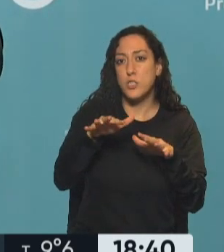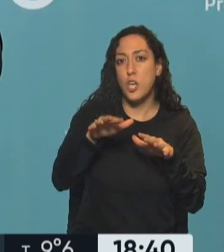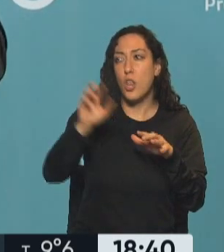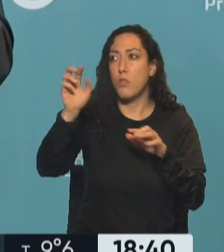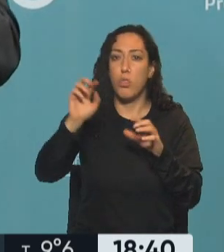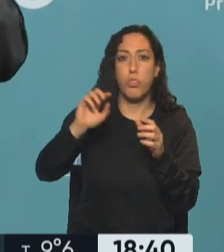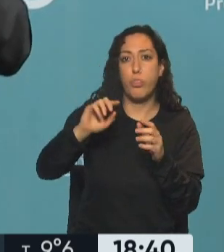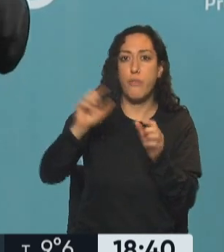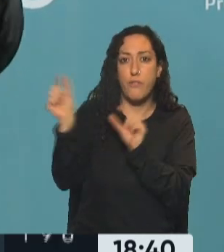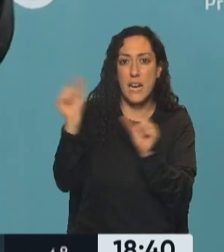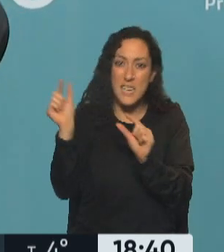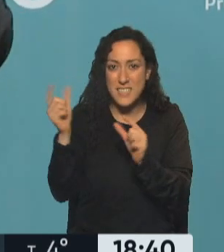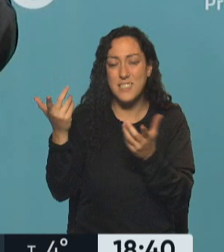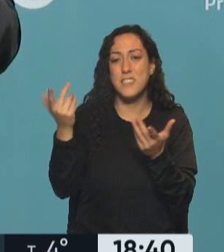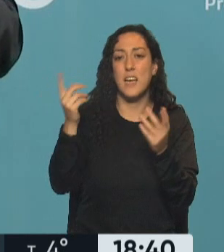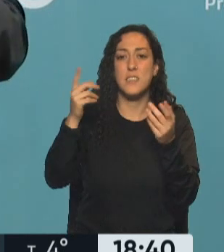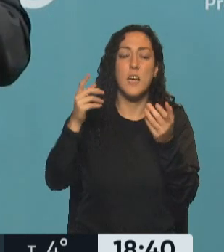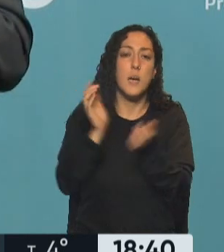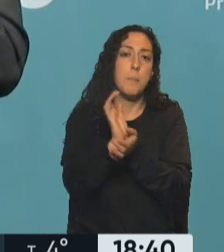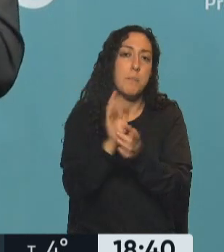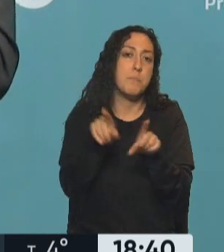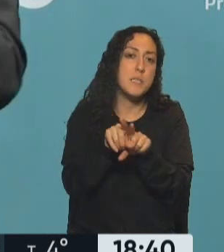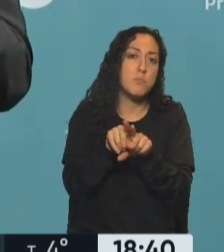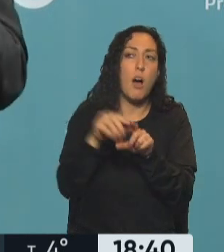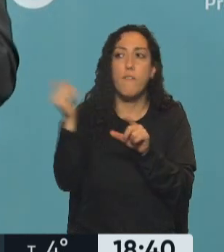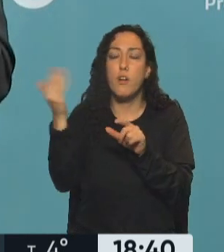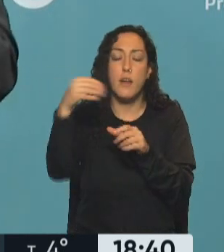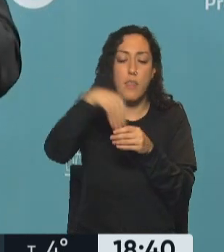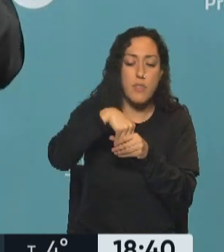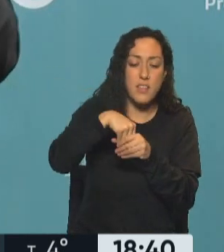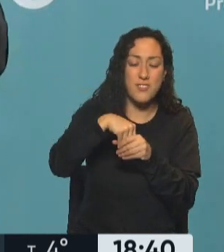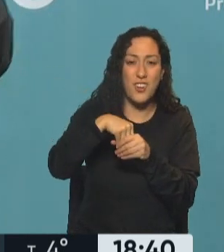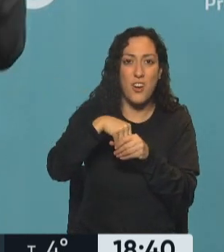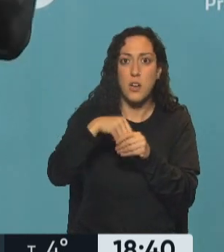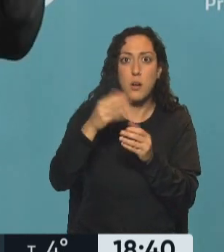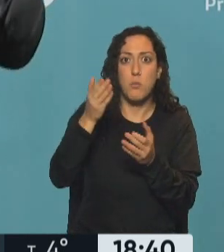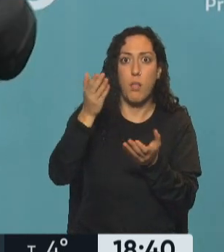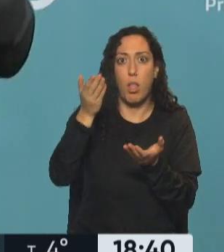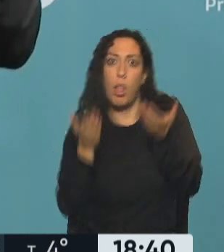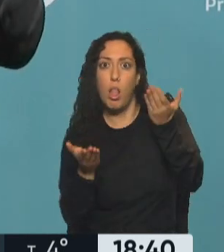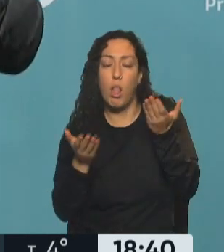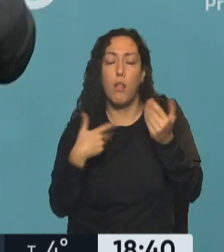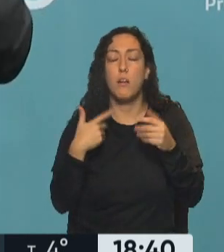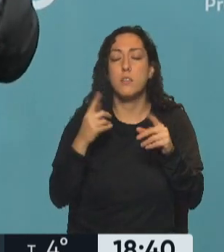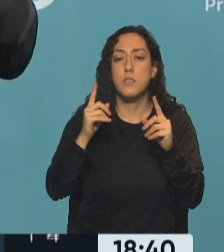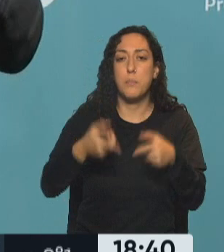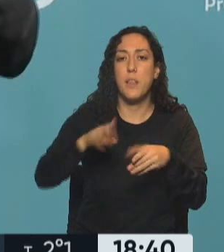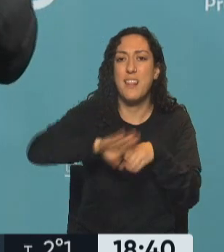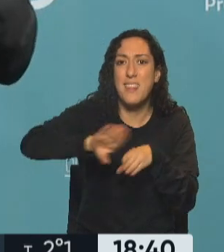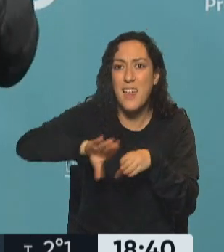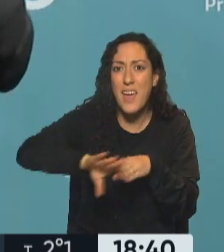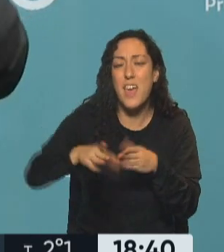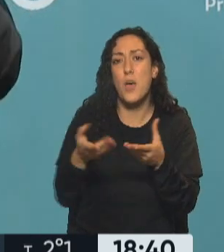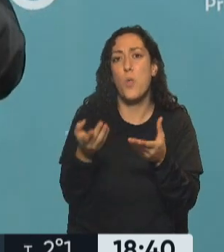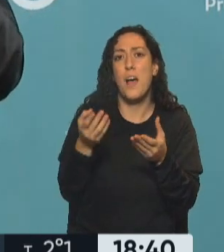cambiaria, lidiar con los distintos desequilibrios macroeconómicos que se generaron en la Argentina cuando se tomaron endeudamientos brutales, insostenibles en